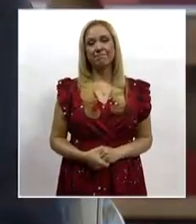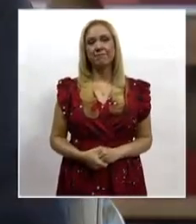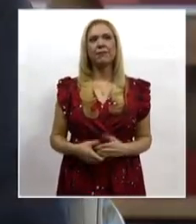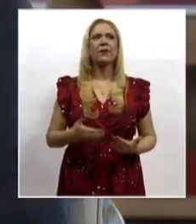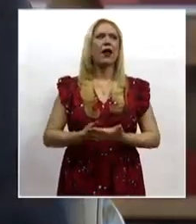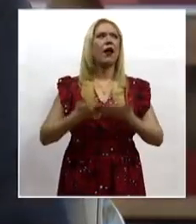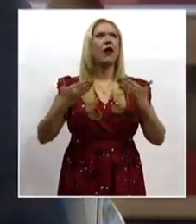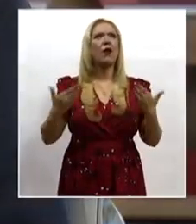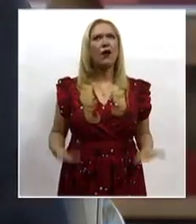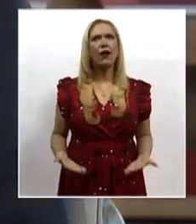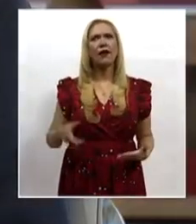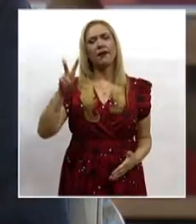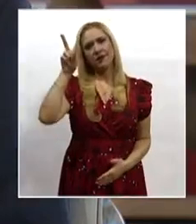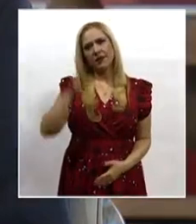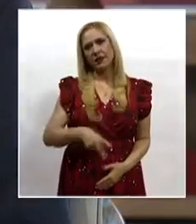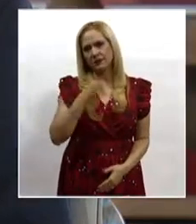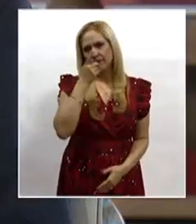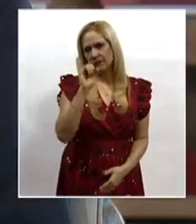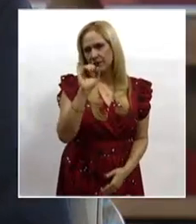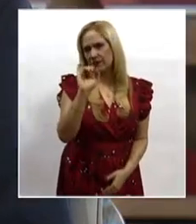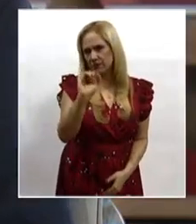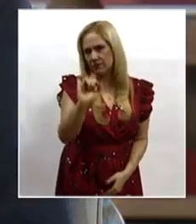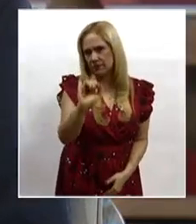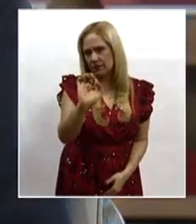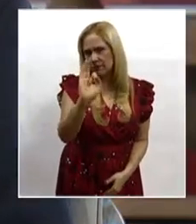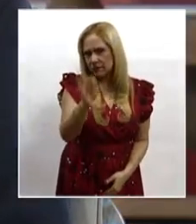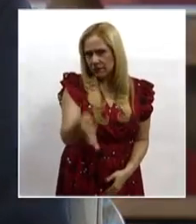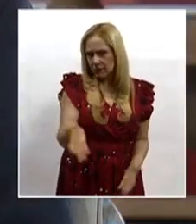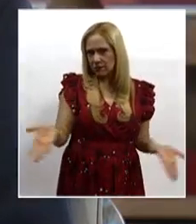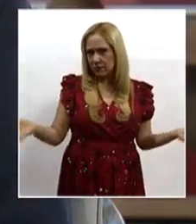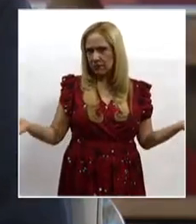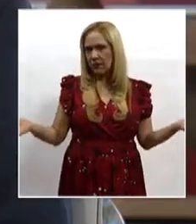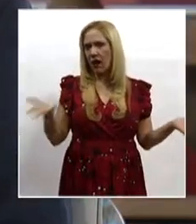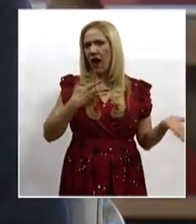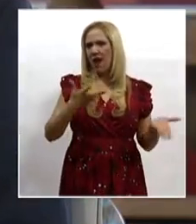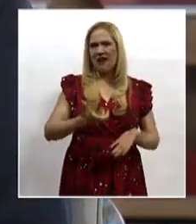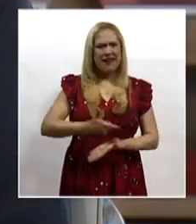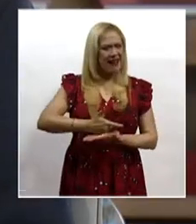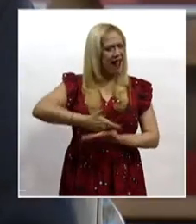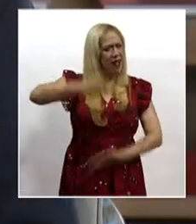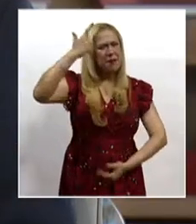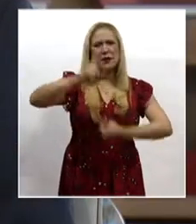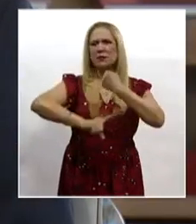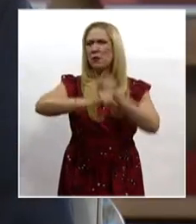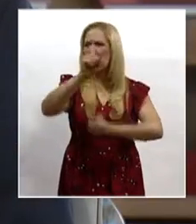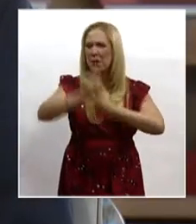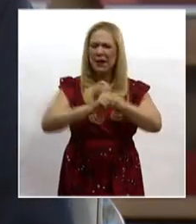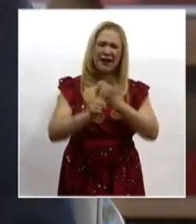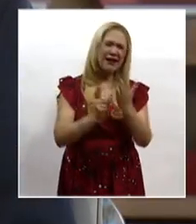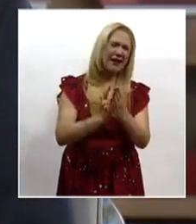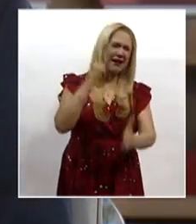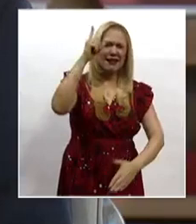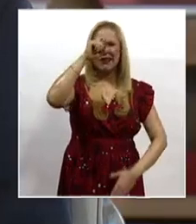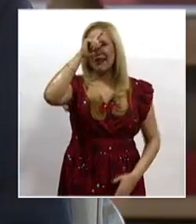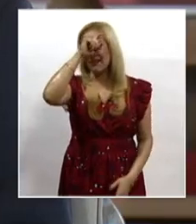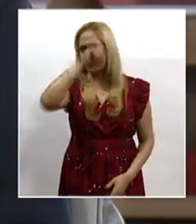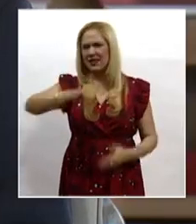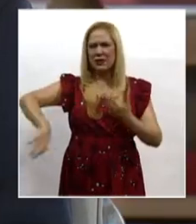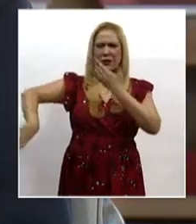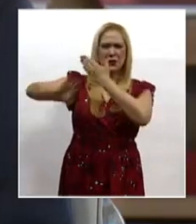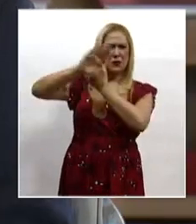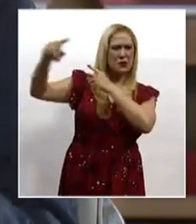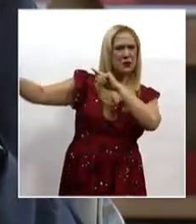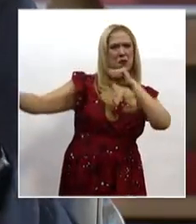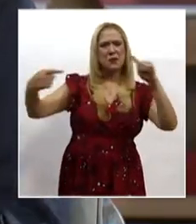Hoy día, hay que admitirlo, tenemos graves retos, graves embates al Estado constitucional